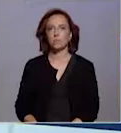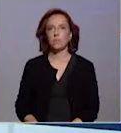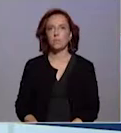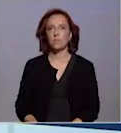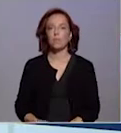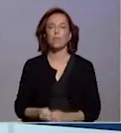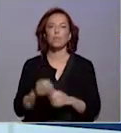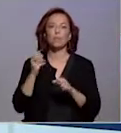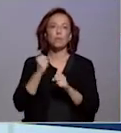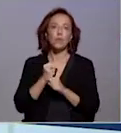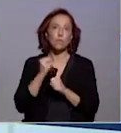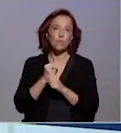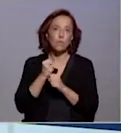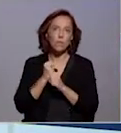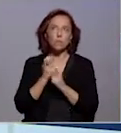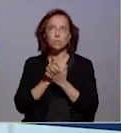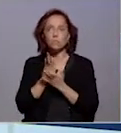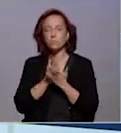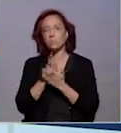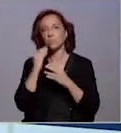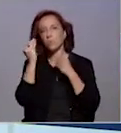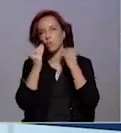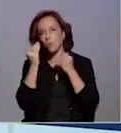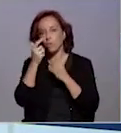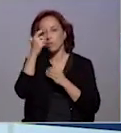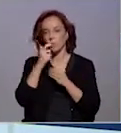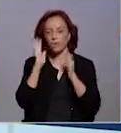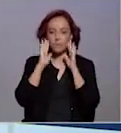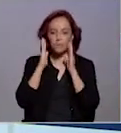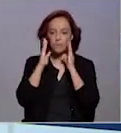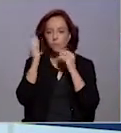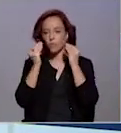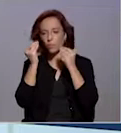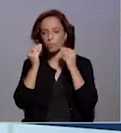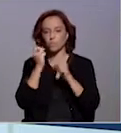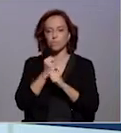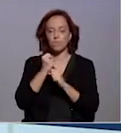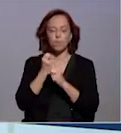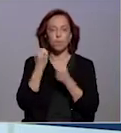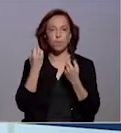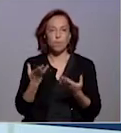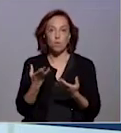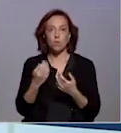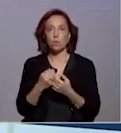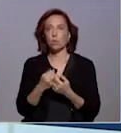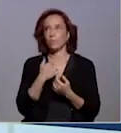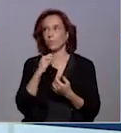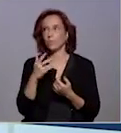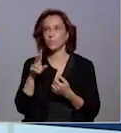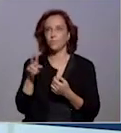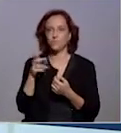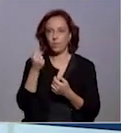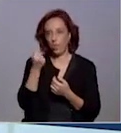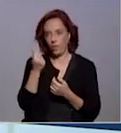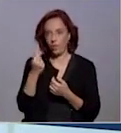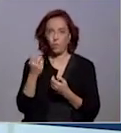el trabajo siempre es una de las preocupaciones centrales en la vida de una persona porque de alguna manera no sólo uno obtiene dinero para